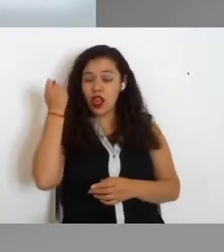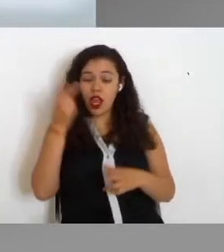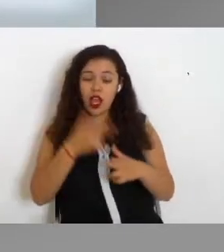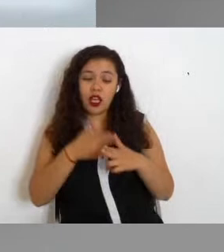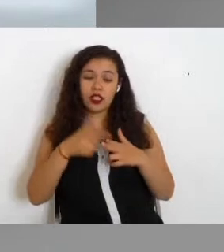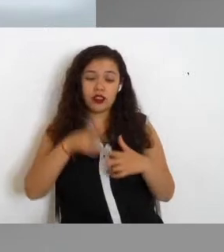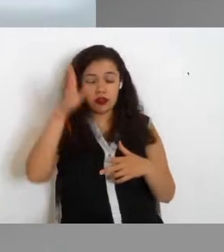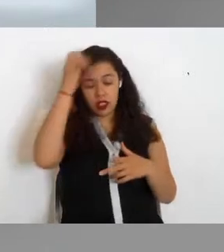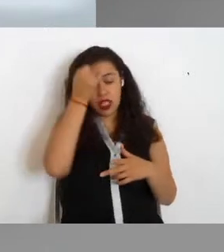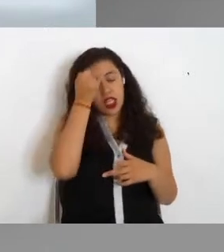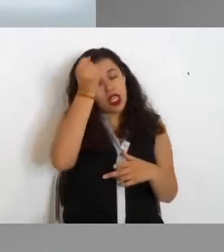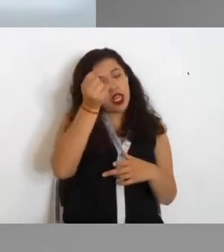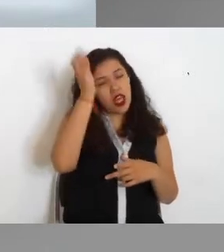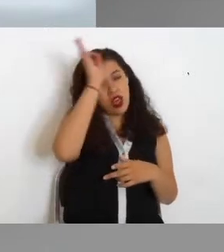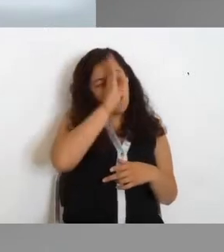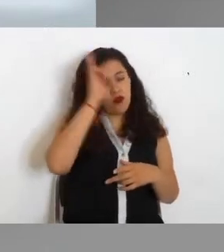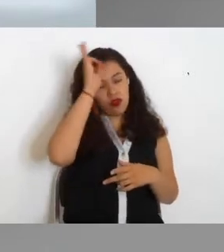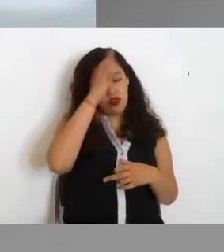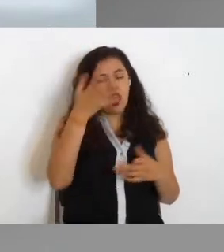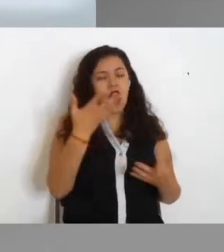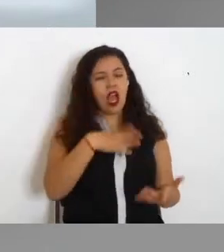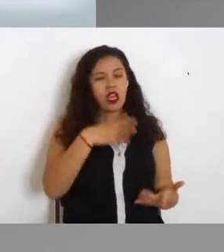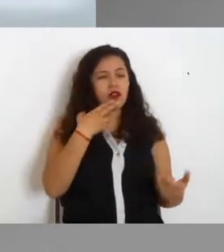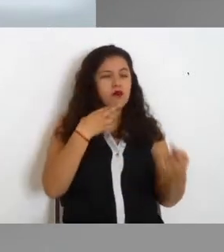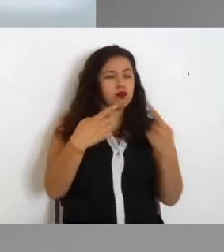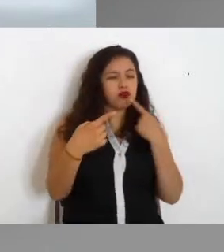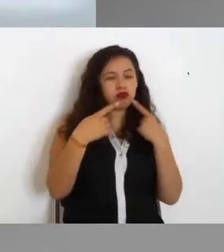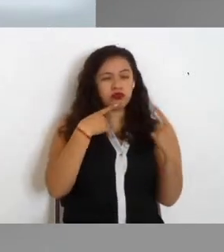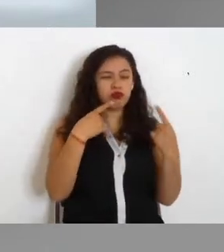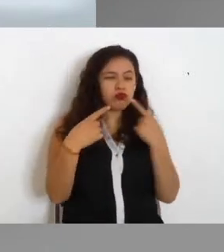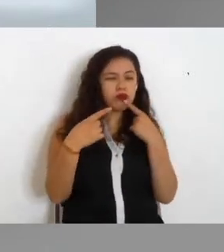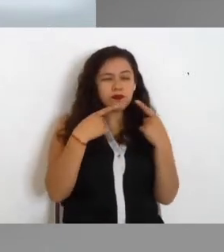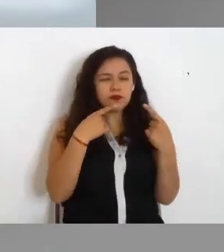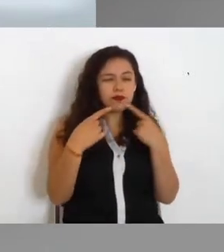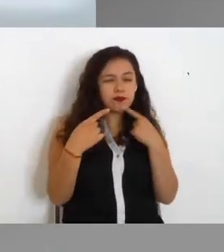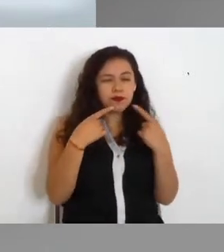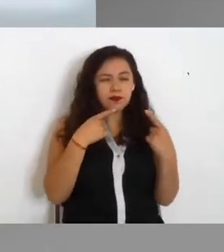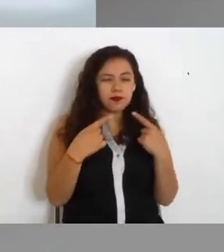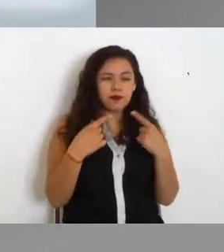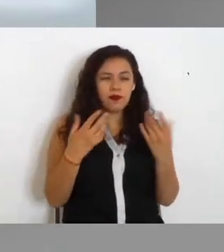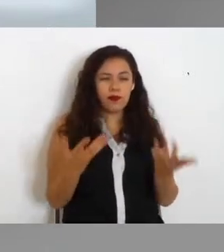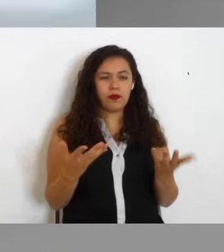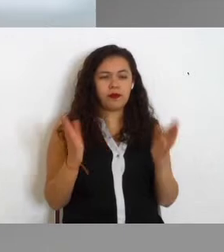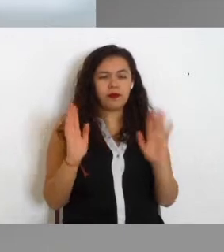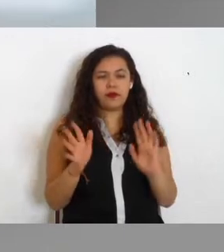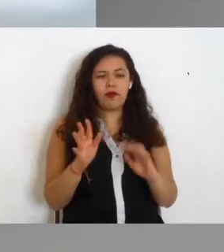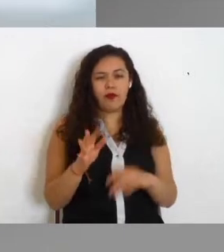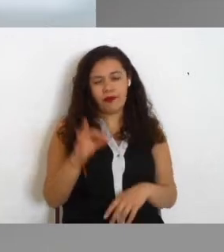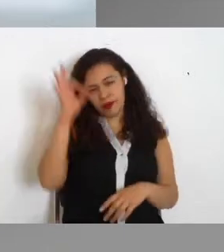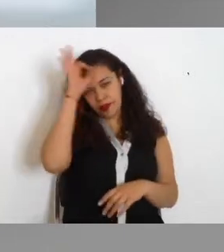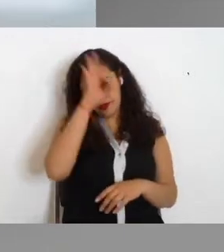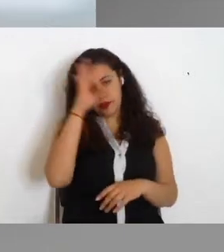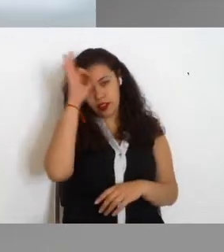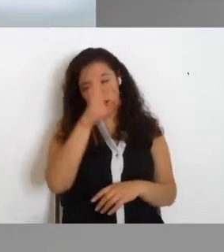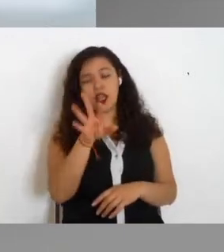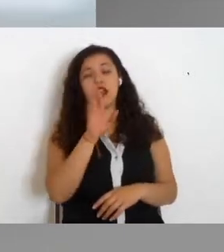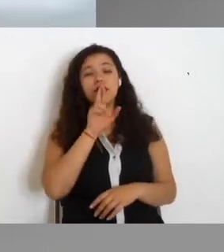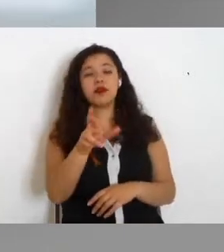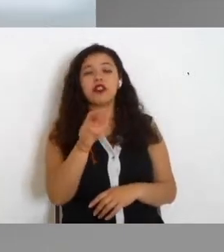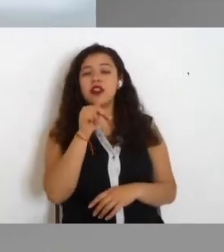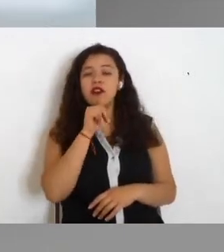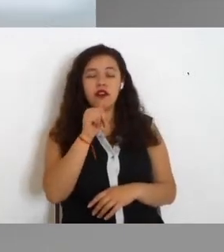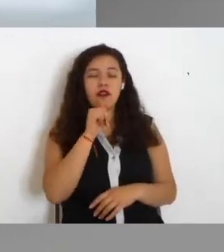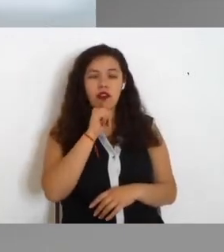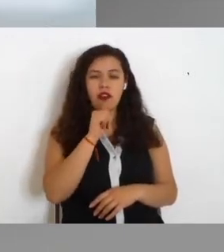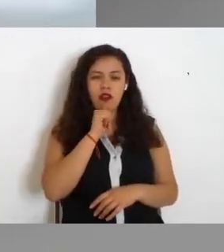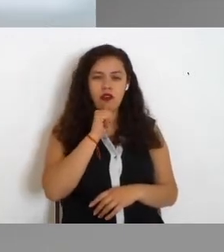sea, hay un debate filosófico que reclama que la filosofía aún no da respuesta